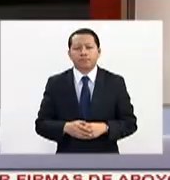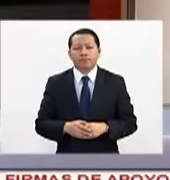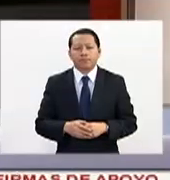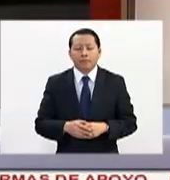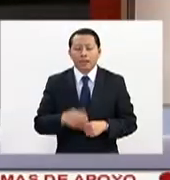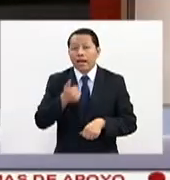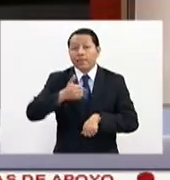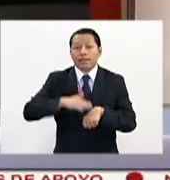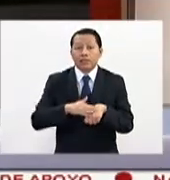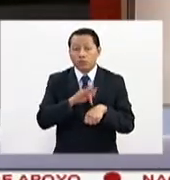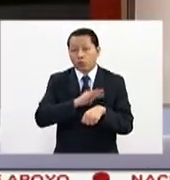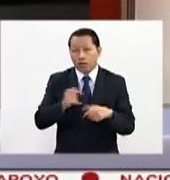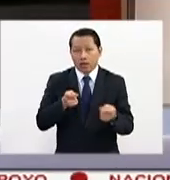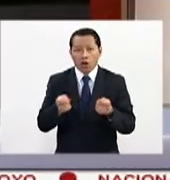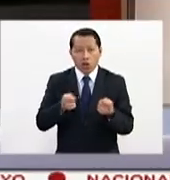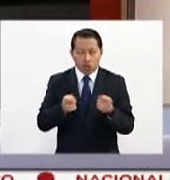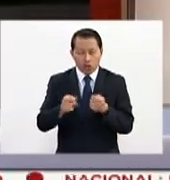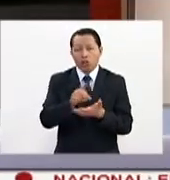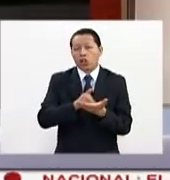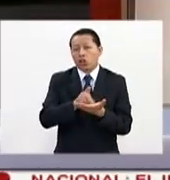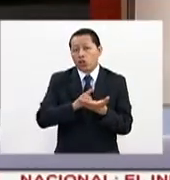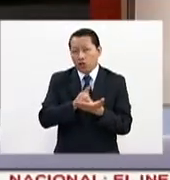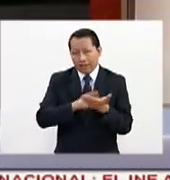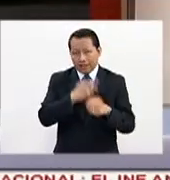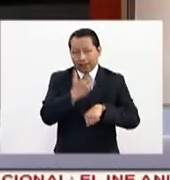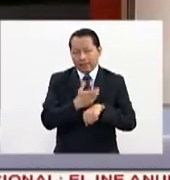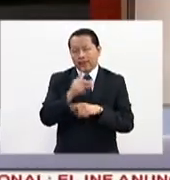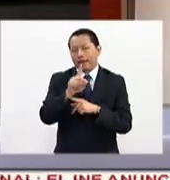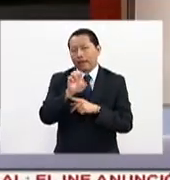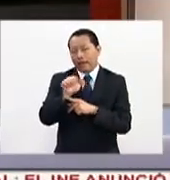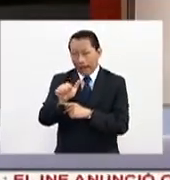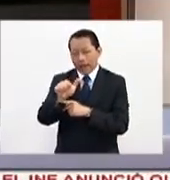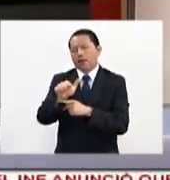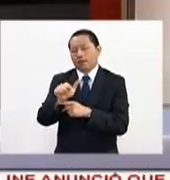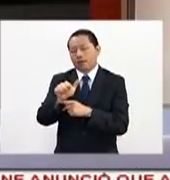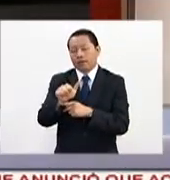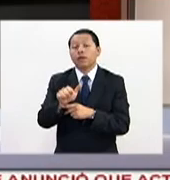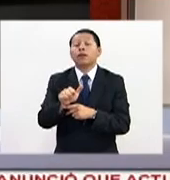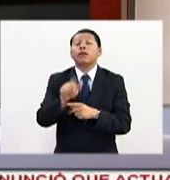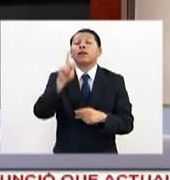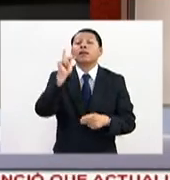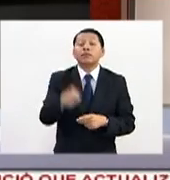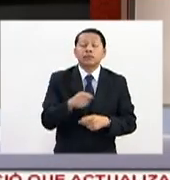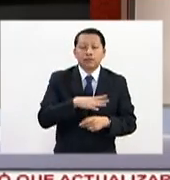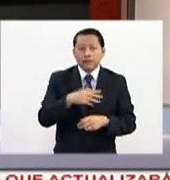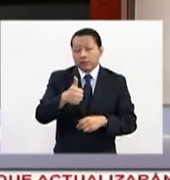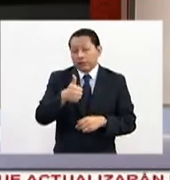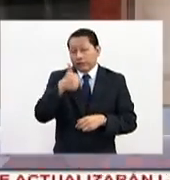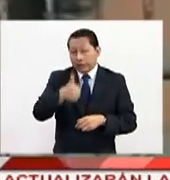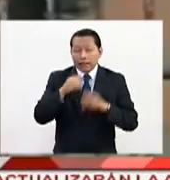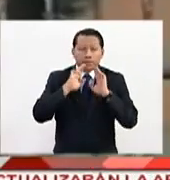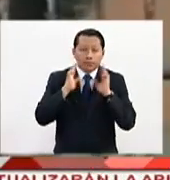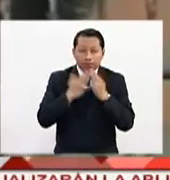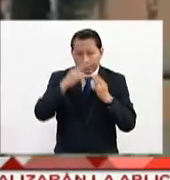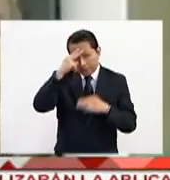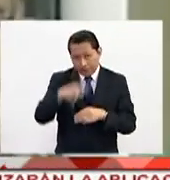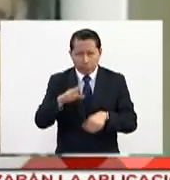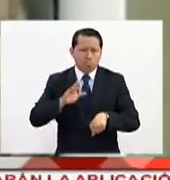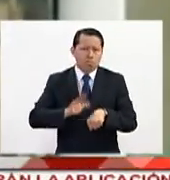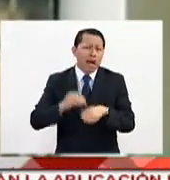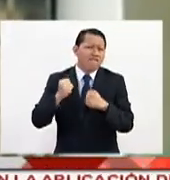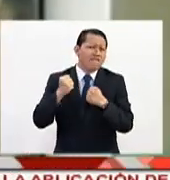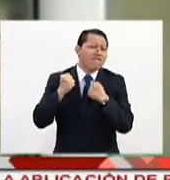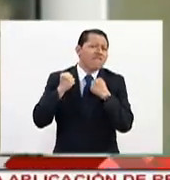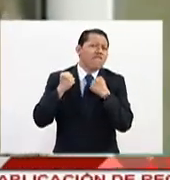La Administración para el Control de Drogas de Estados Unidos, la DEA, por sus siglas en inglés, señaló a 6 cárteles mexicanos como los más